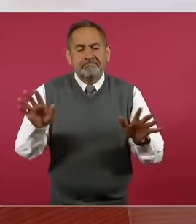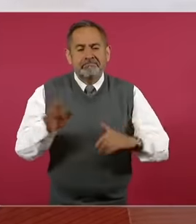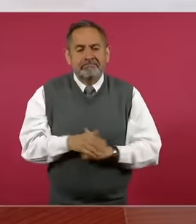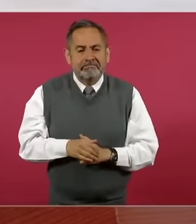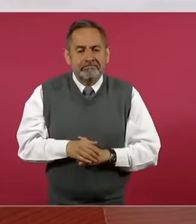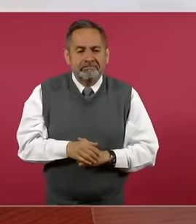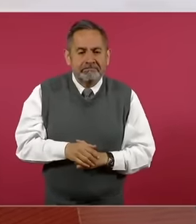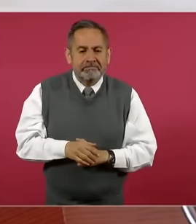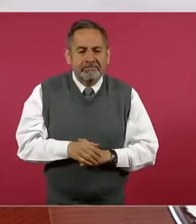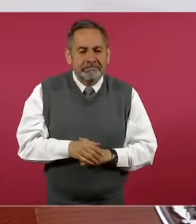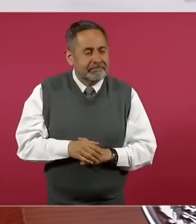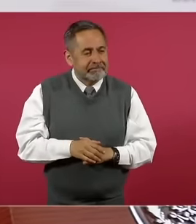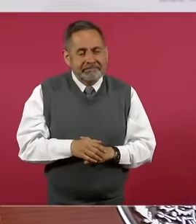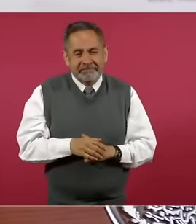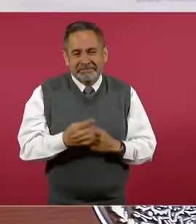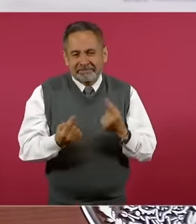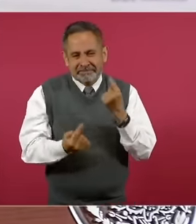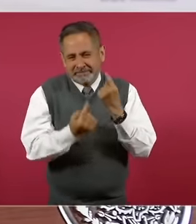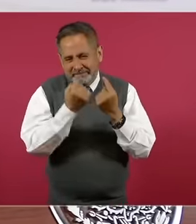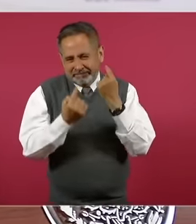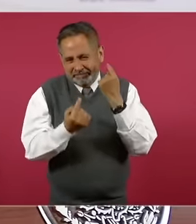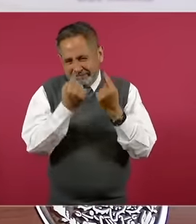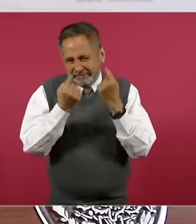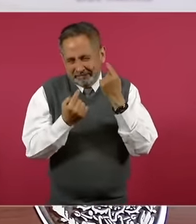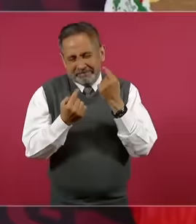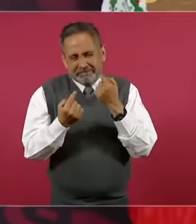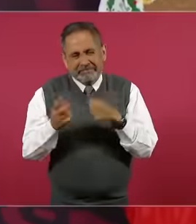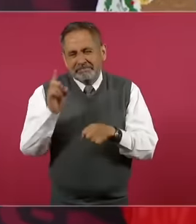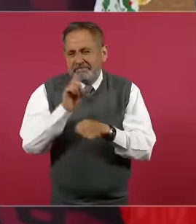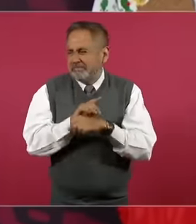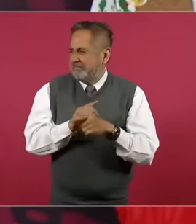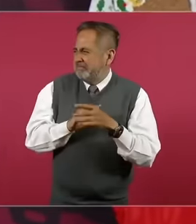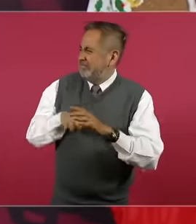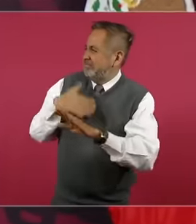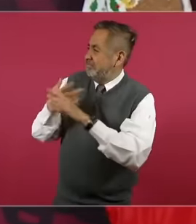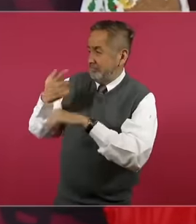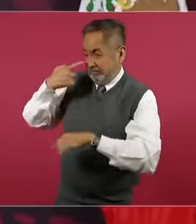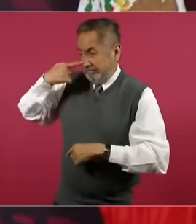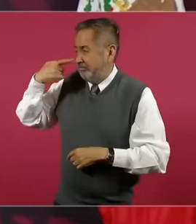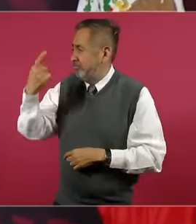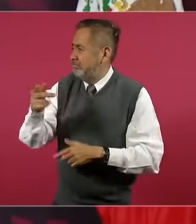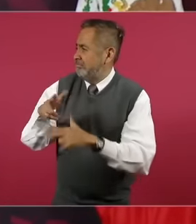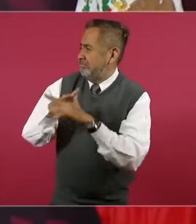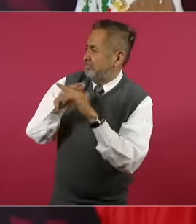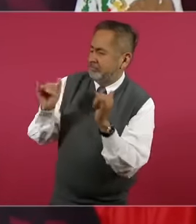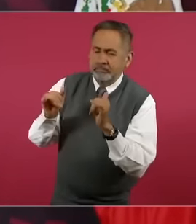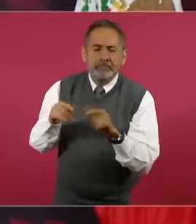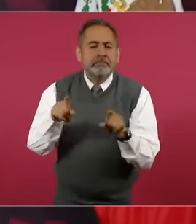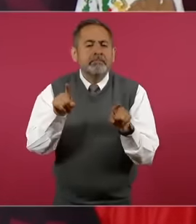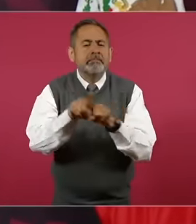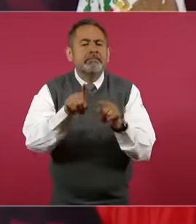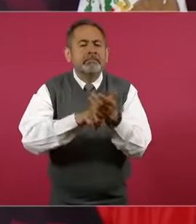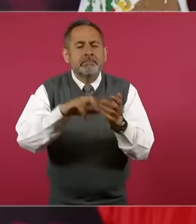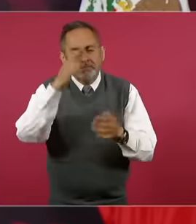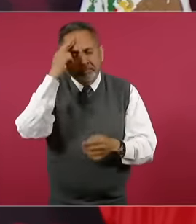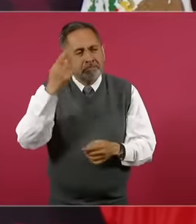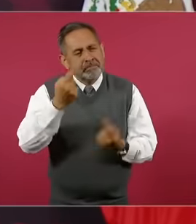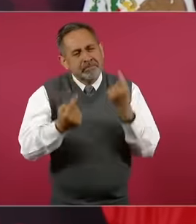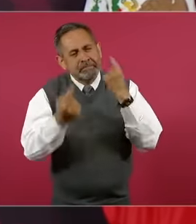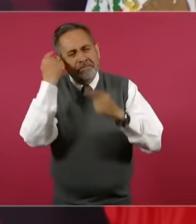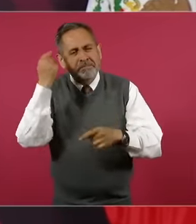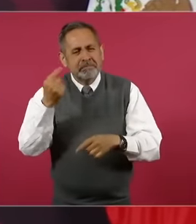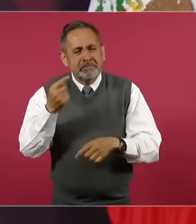nos van a hacer pedazos, como cuando les dije que me tiraron huevos